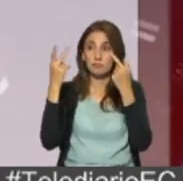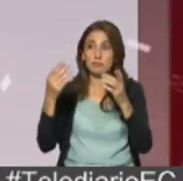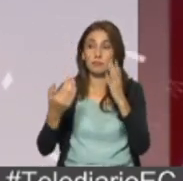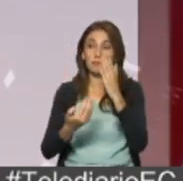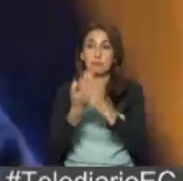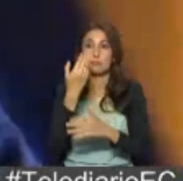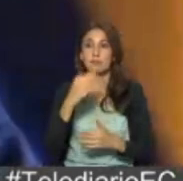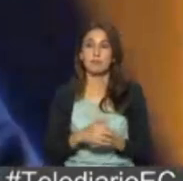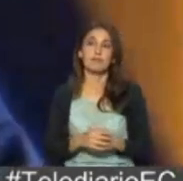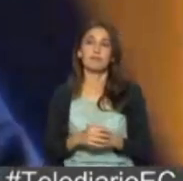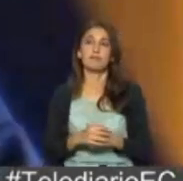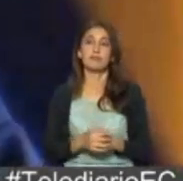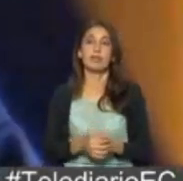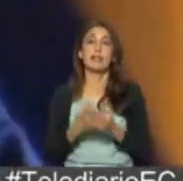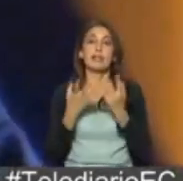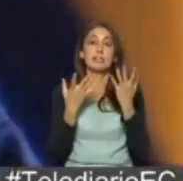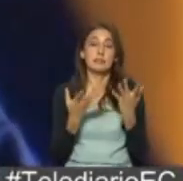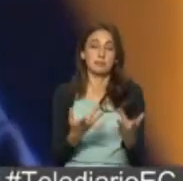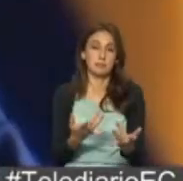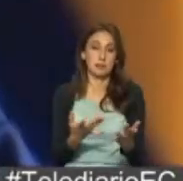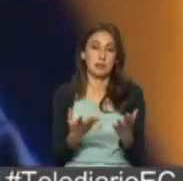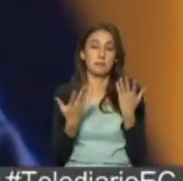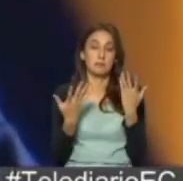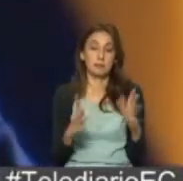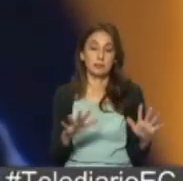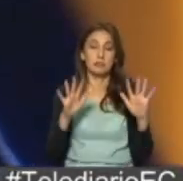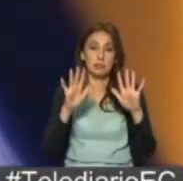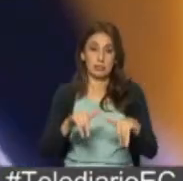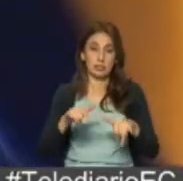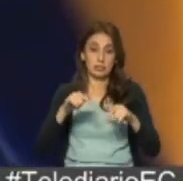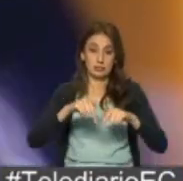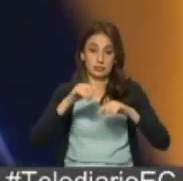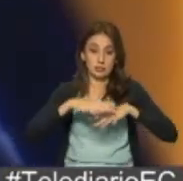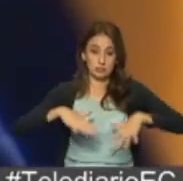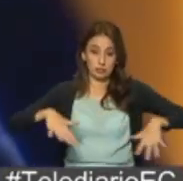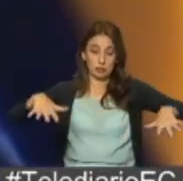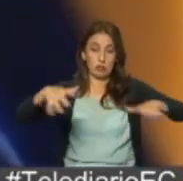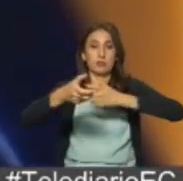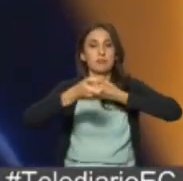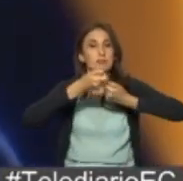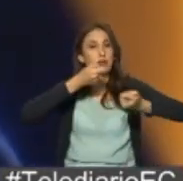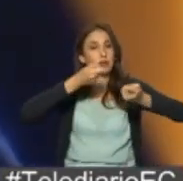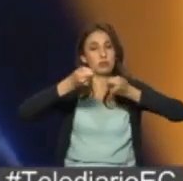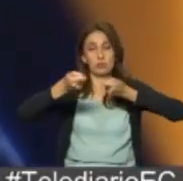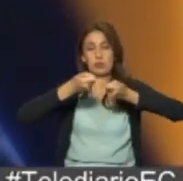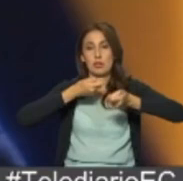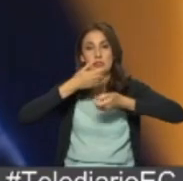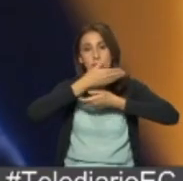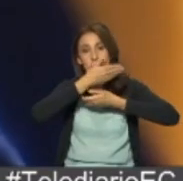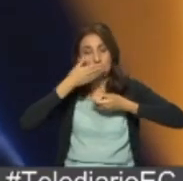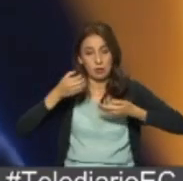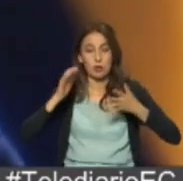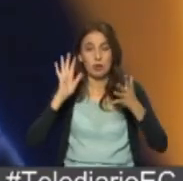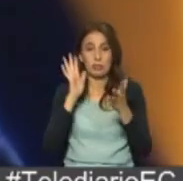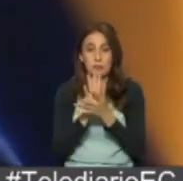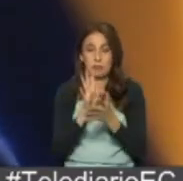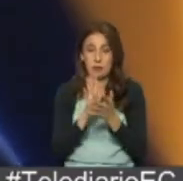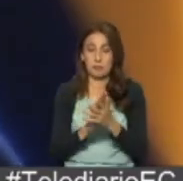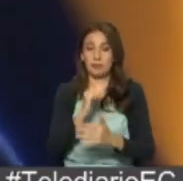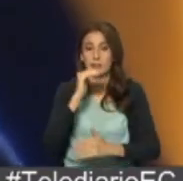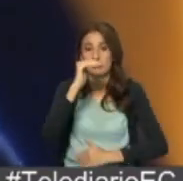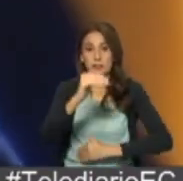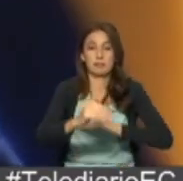de emergencia. Esperamos que esta situación pueda manejarse de una manera adecuada por la seguridad de